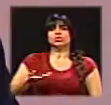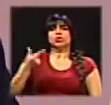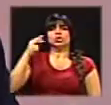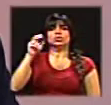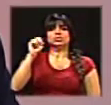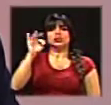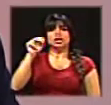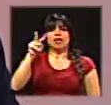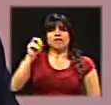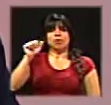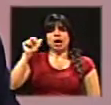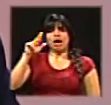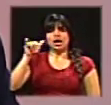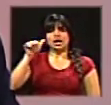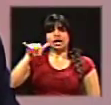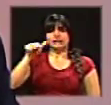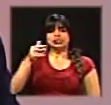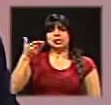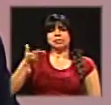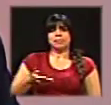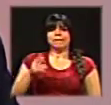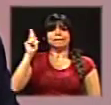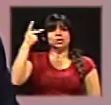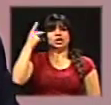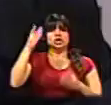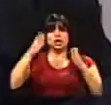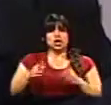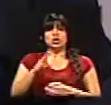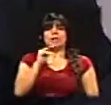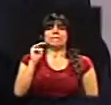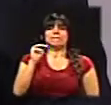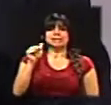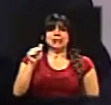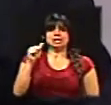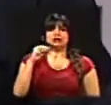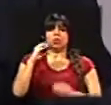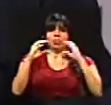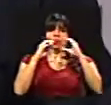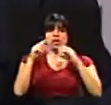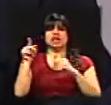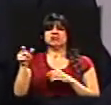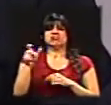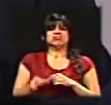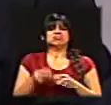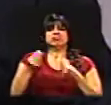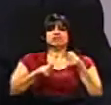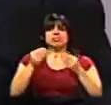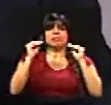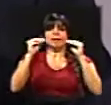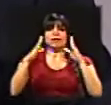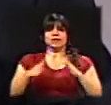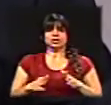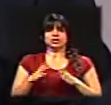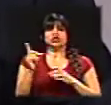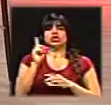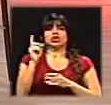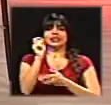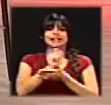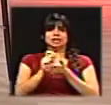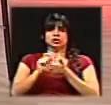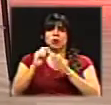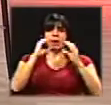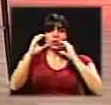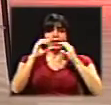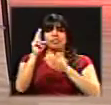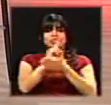Araya, politólogo y máster en comunicación, profesor en la Escuela de Comunicación de la Universidad de